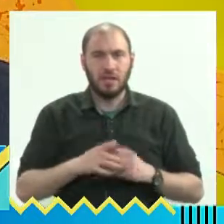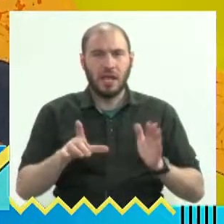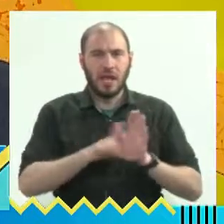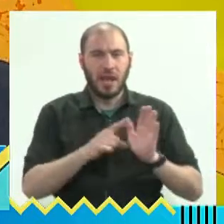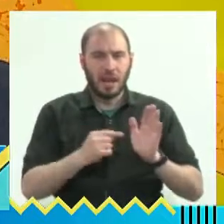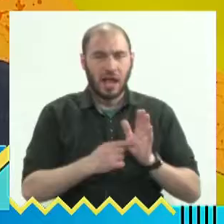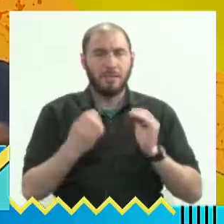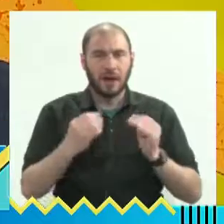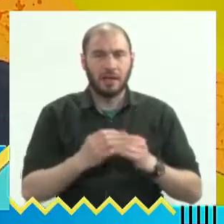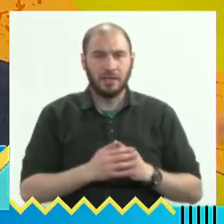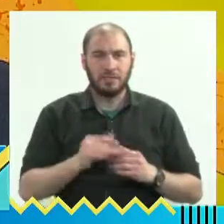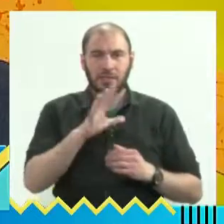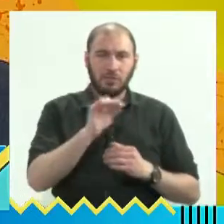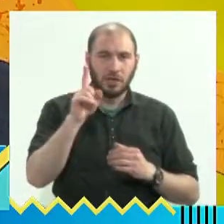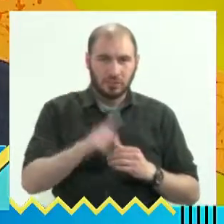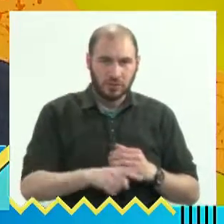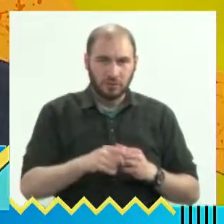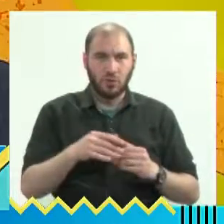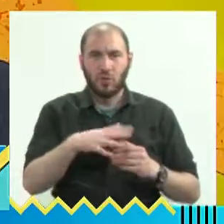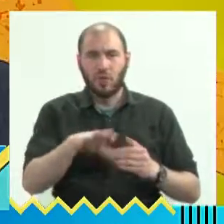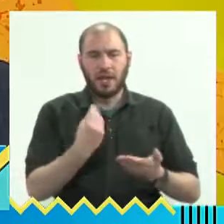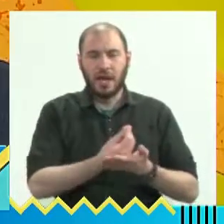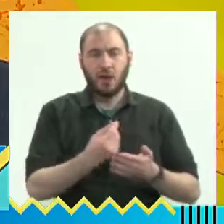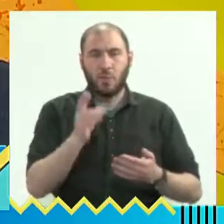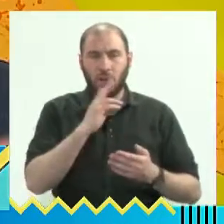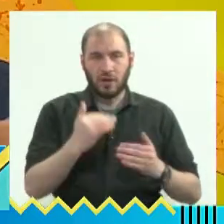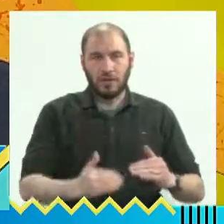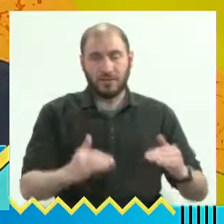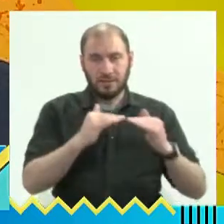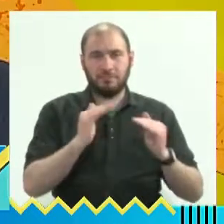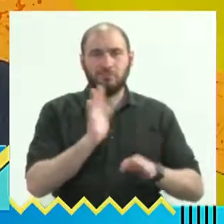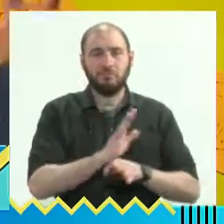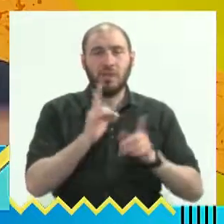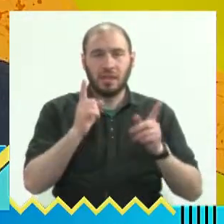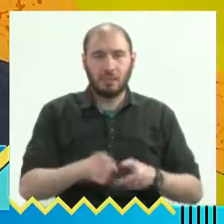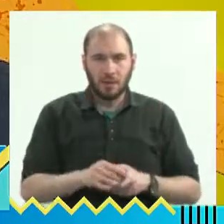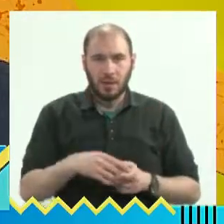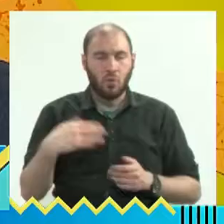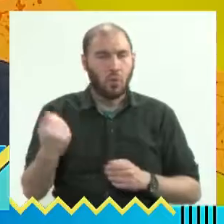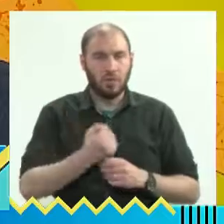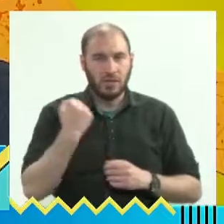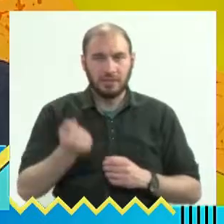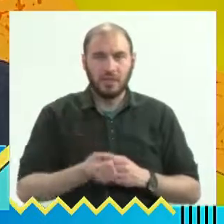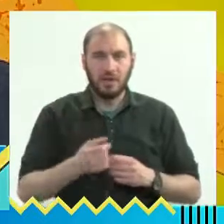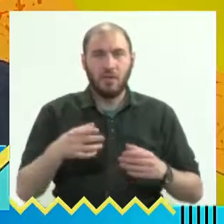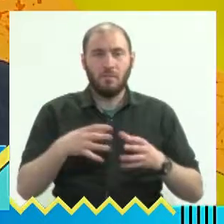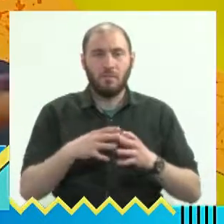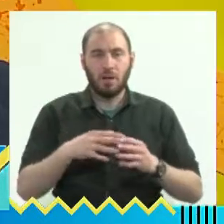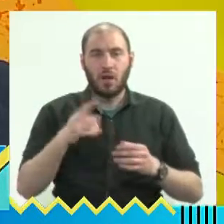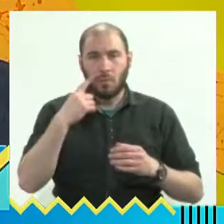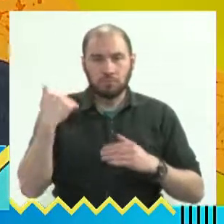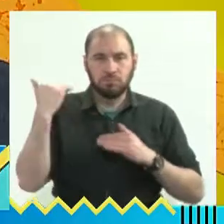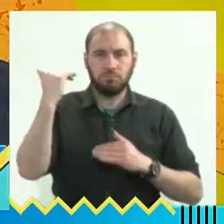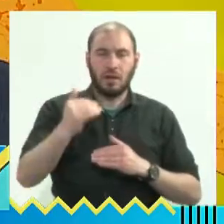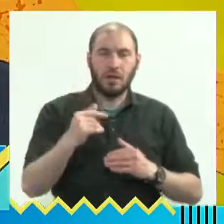ley para tener el 50% de los lugares en una lista electoral implica también el peso que tiene este sistema patriarcal sobre